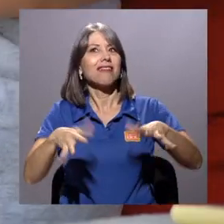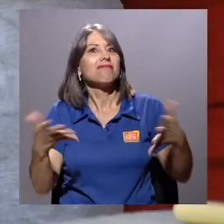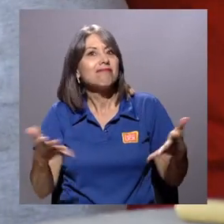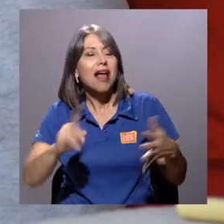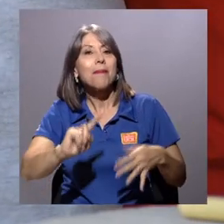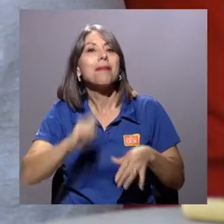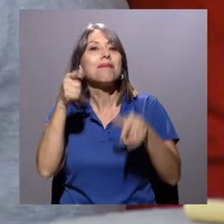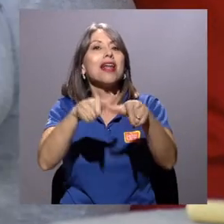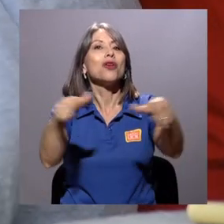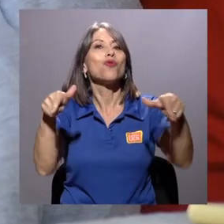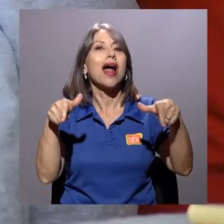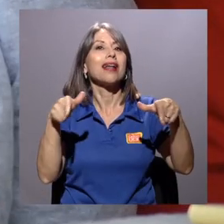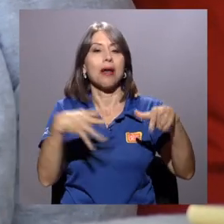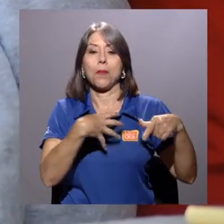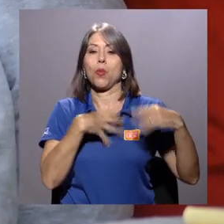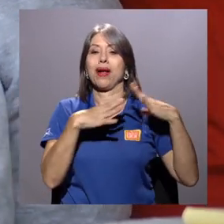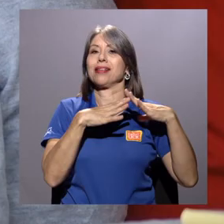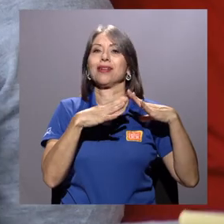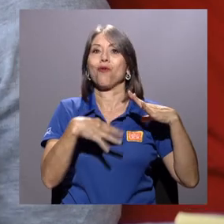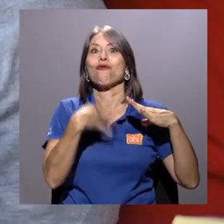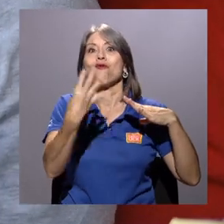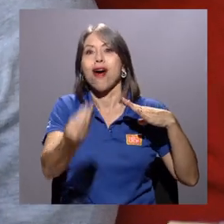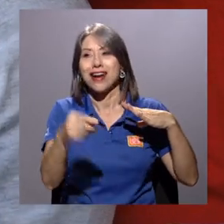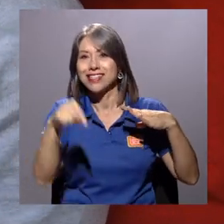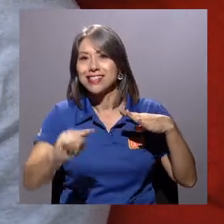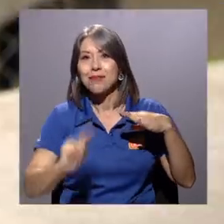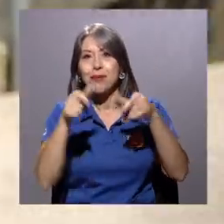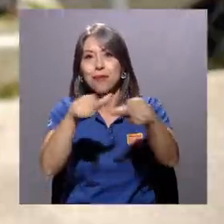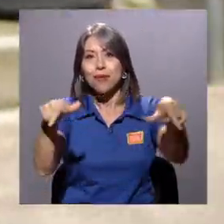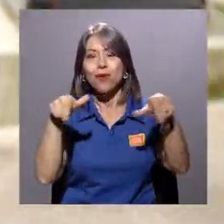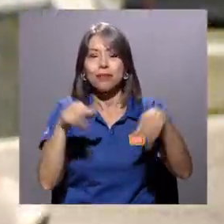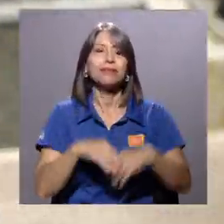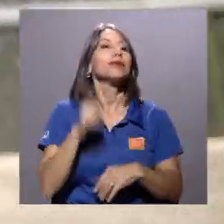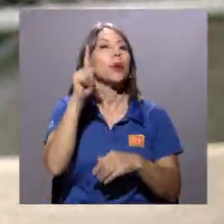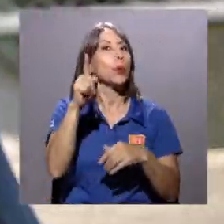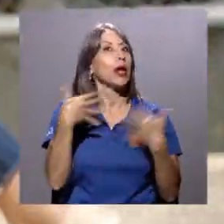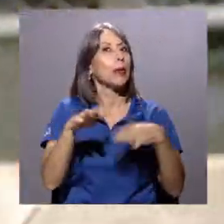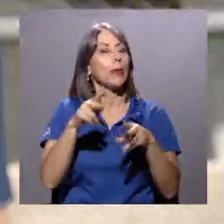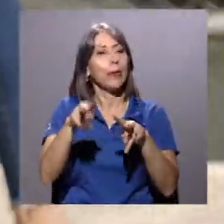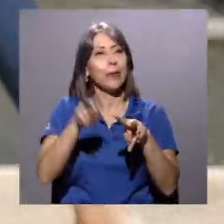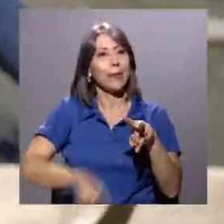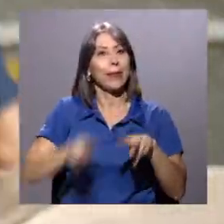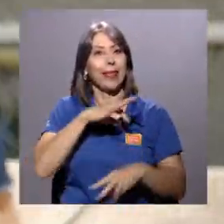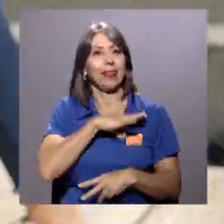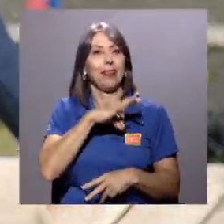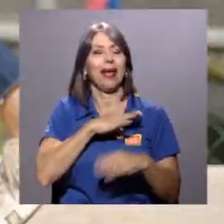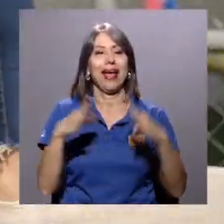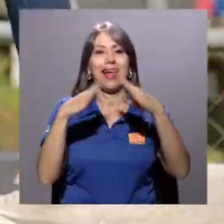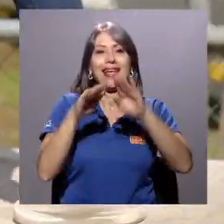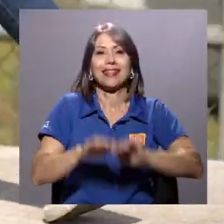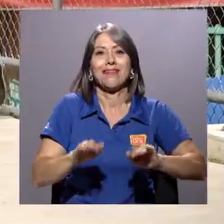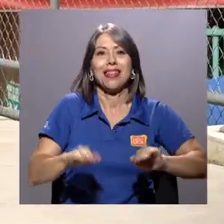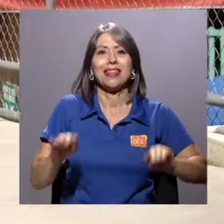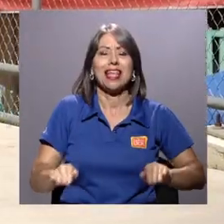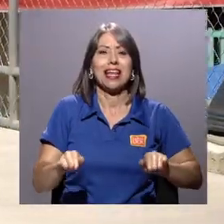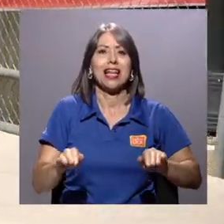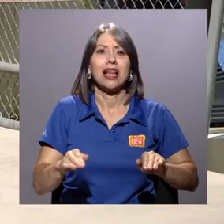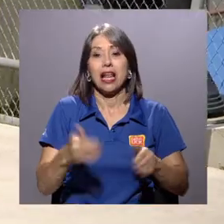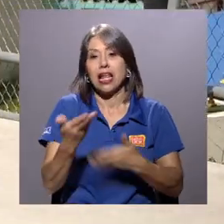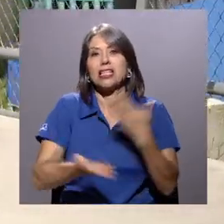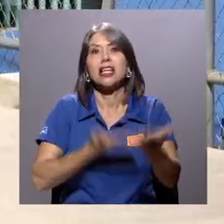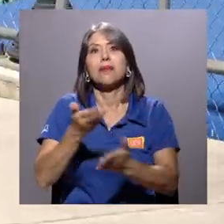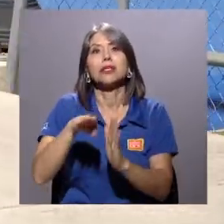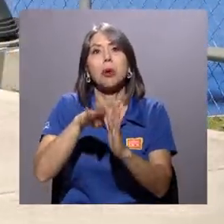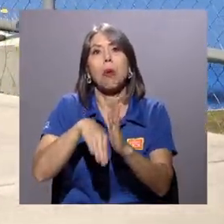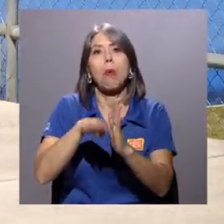el primer lugar fuera de la casa. Una de las grandes ventajas de la casa infantil son los bajos costos del